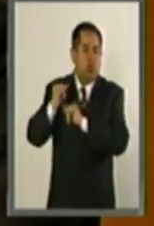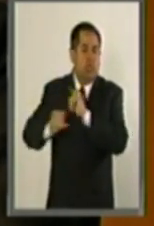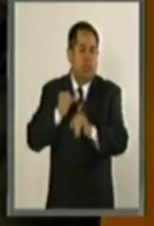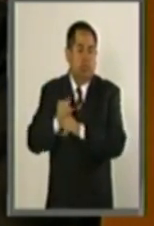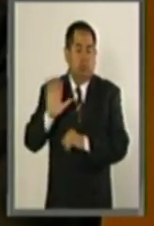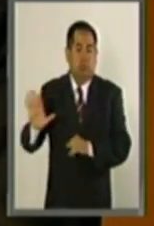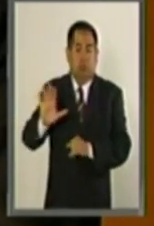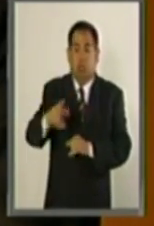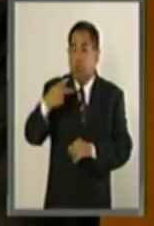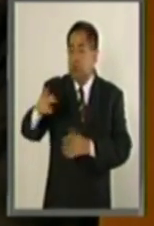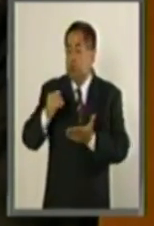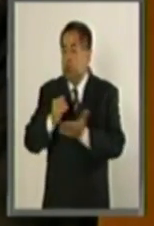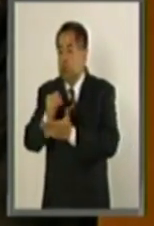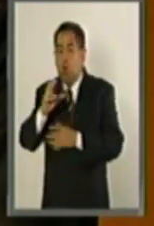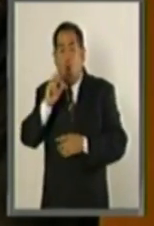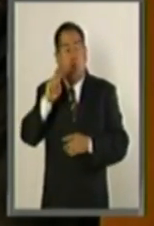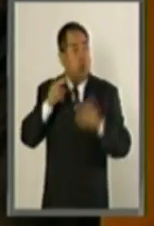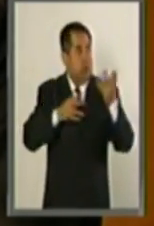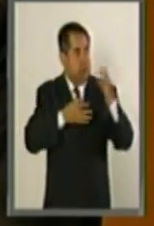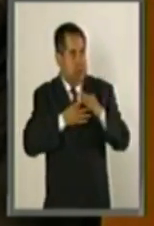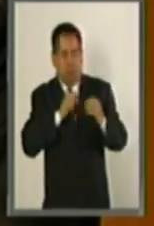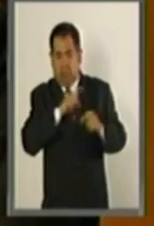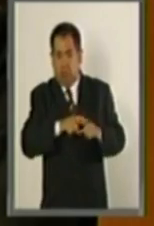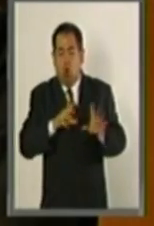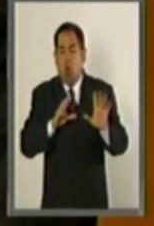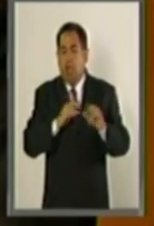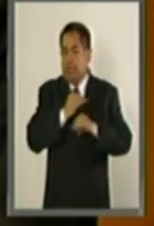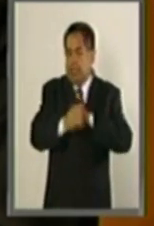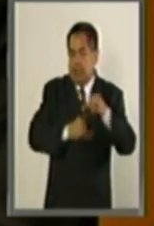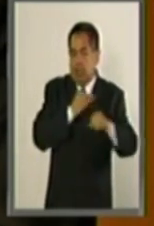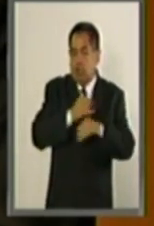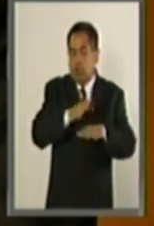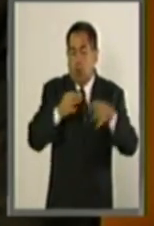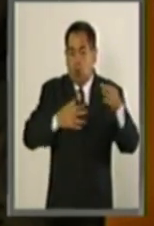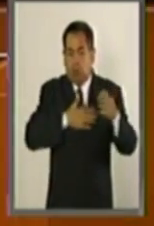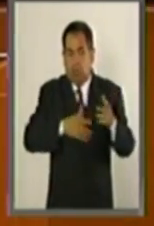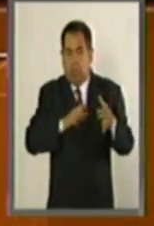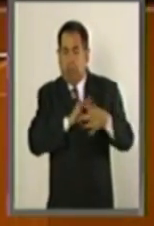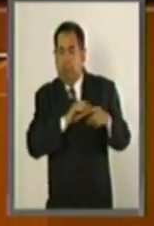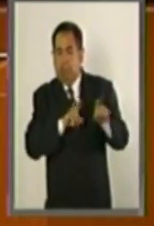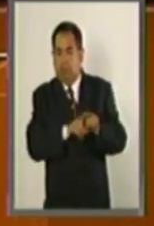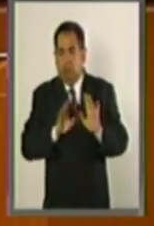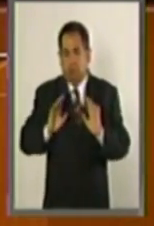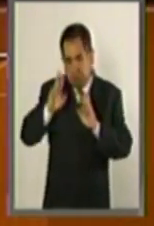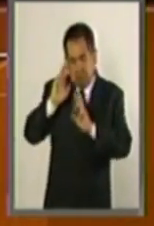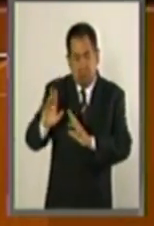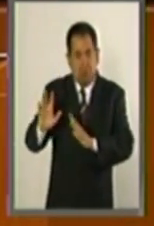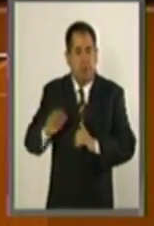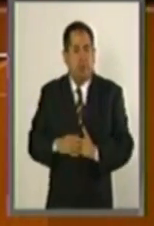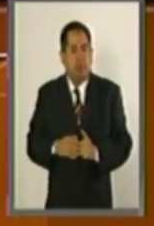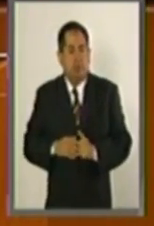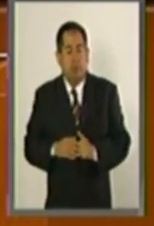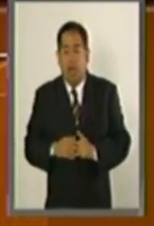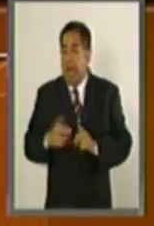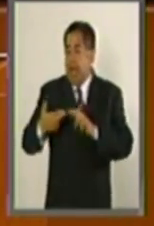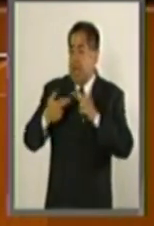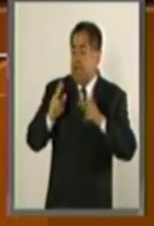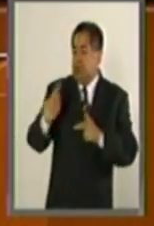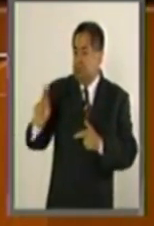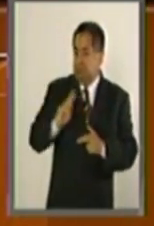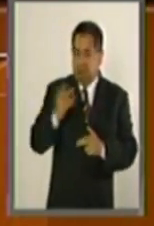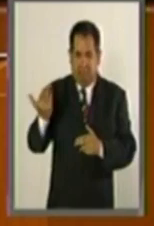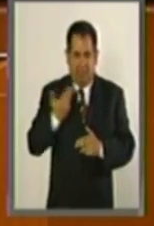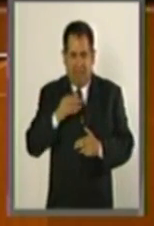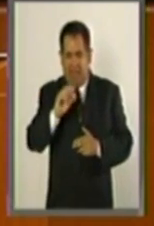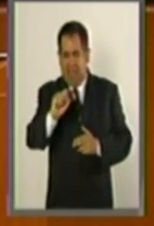las resoluciones de la ONU y la Corte Internacional de Justicia. Las relaciones bilaterales con Serbia,